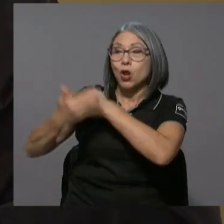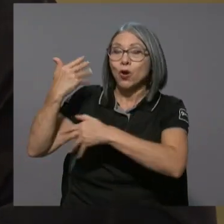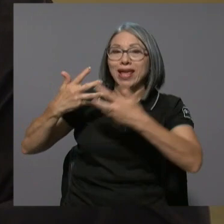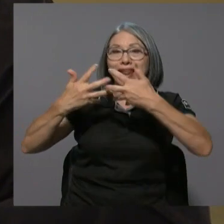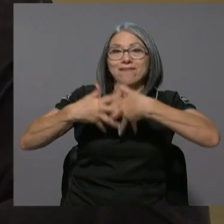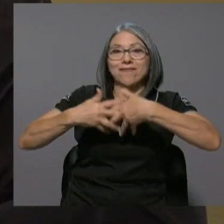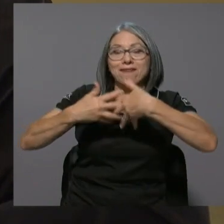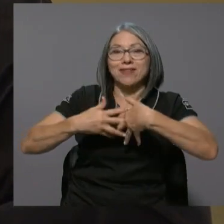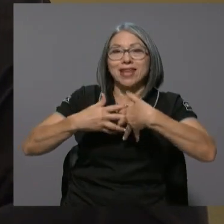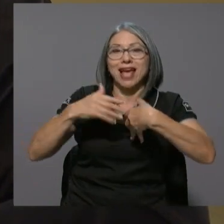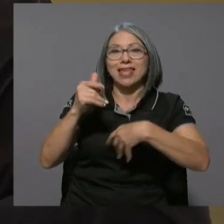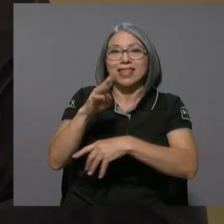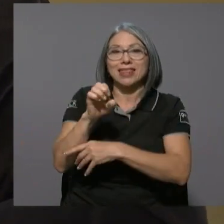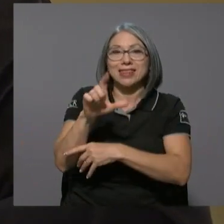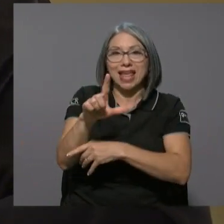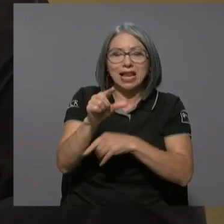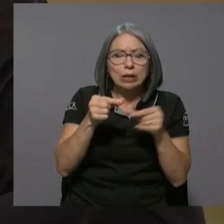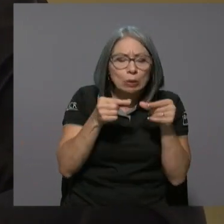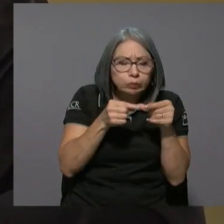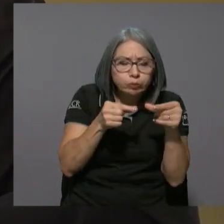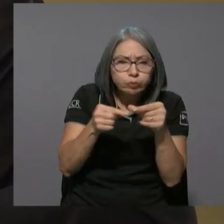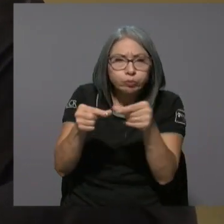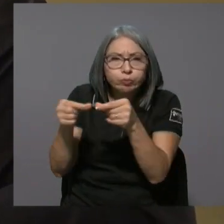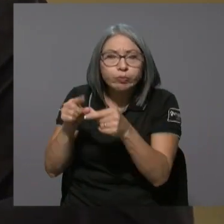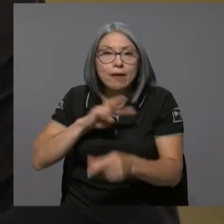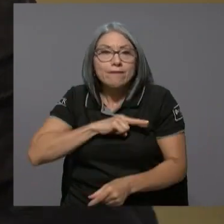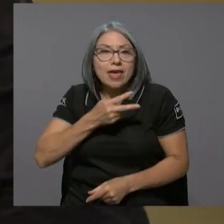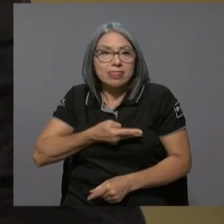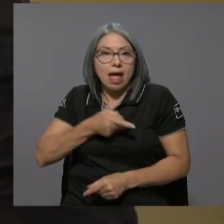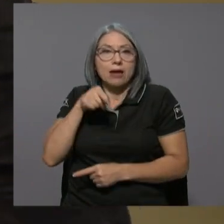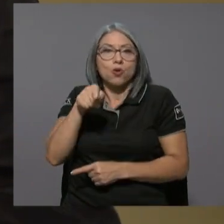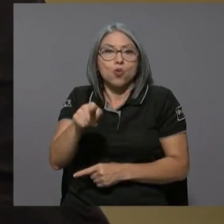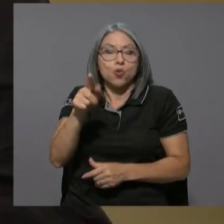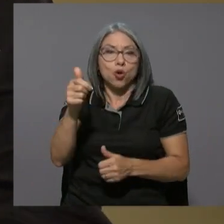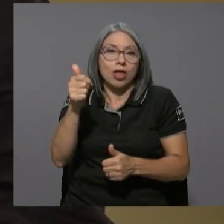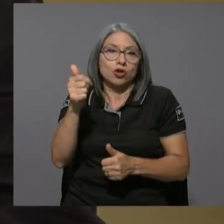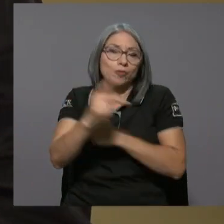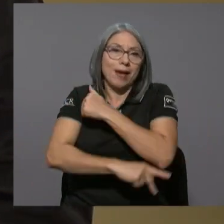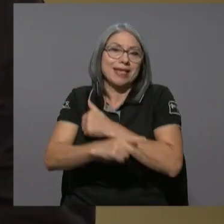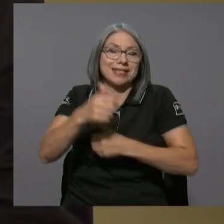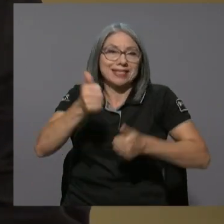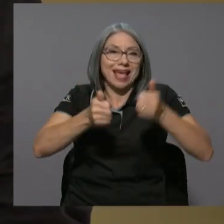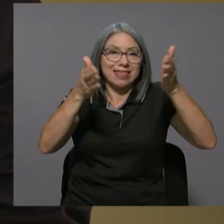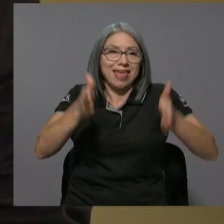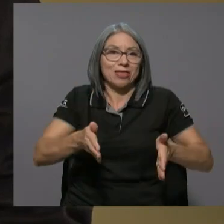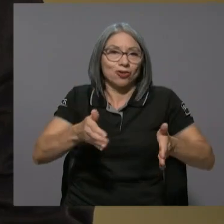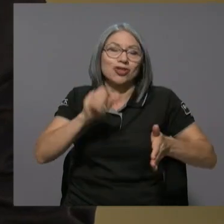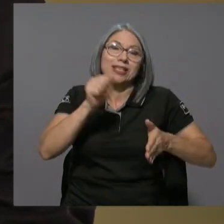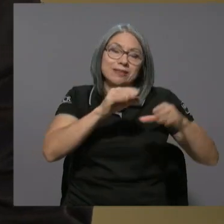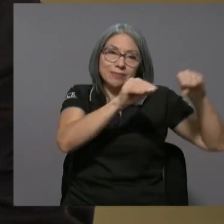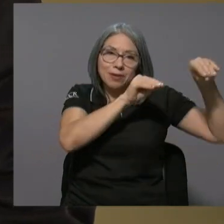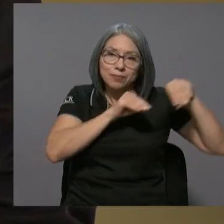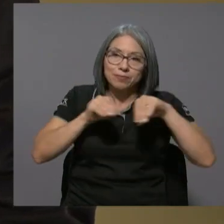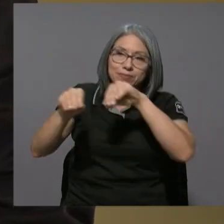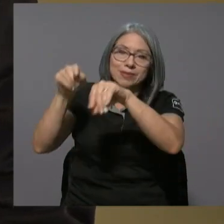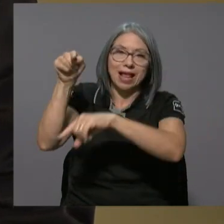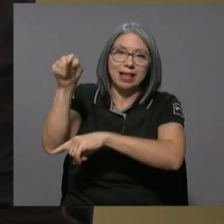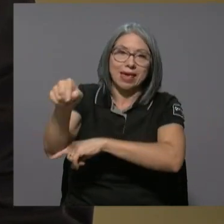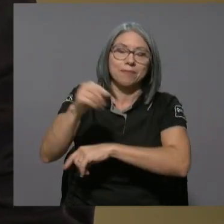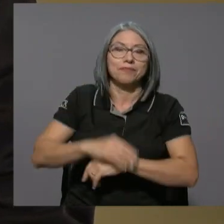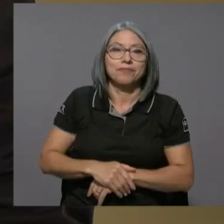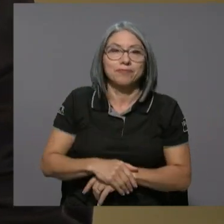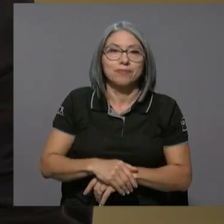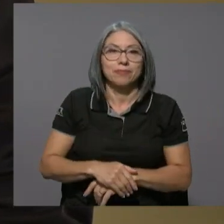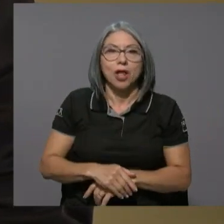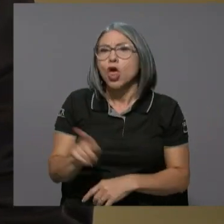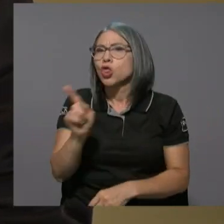procesadores, Vietnam era fue uno de los candidatos, y efectivamente se trasladaron para allá, lo cual no era de